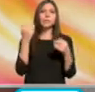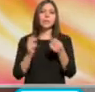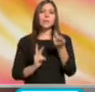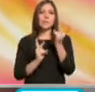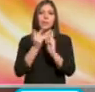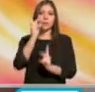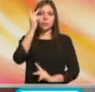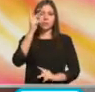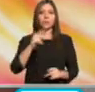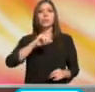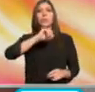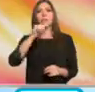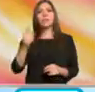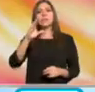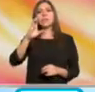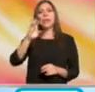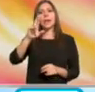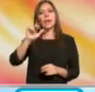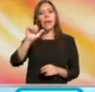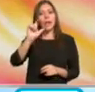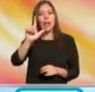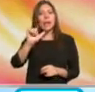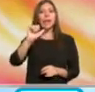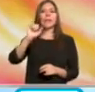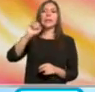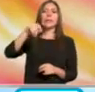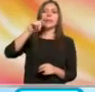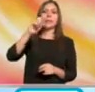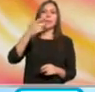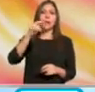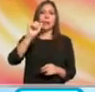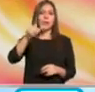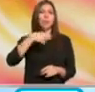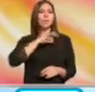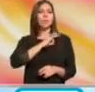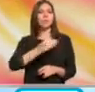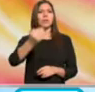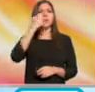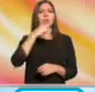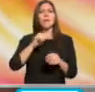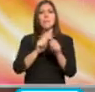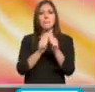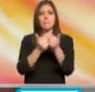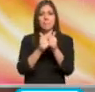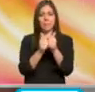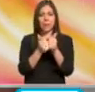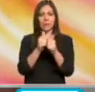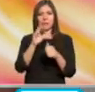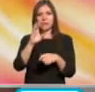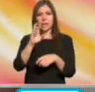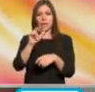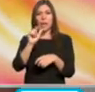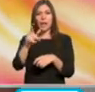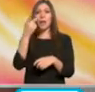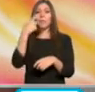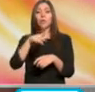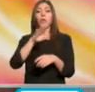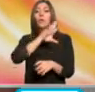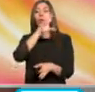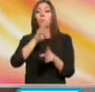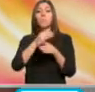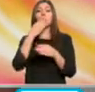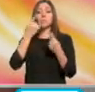¿ok? Cereales integrales, o sea, porque yo me puedo comer un pan refinado y es un cereal, pero no estoy encontrando ese residuo,